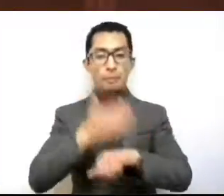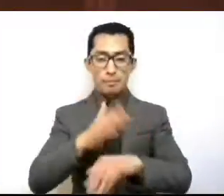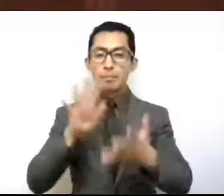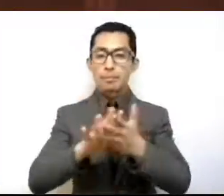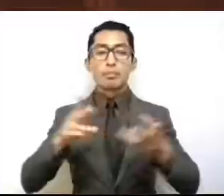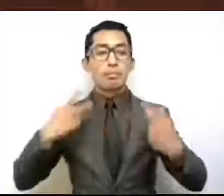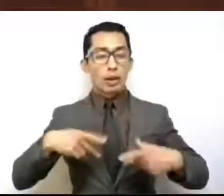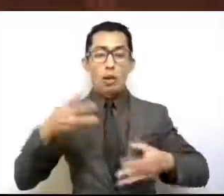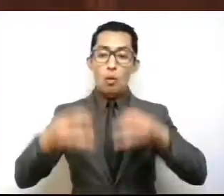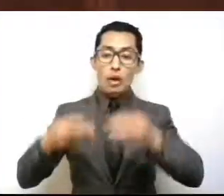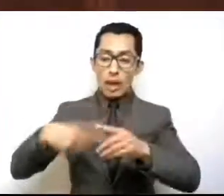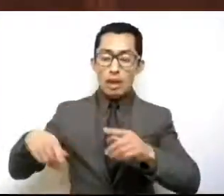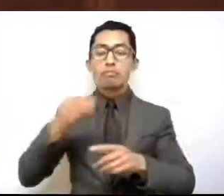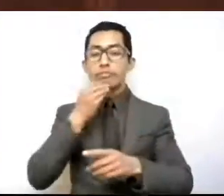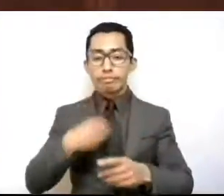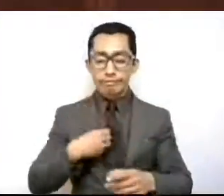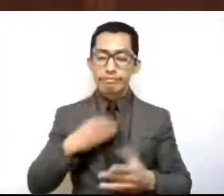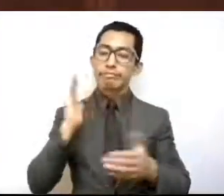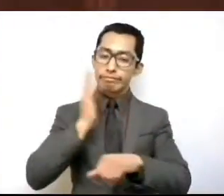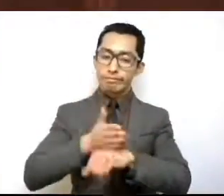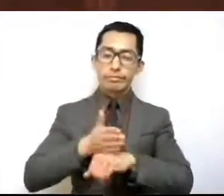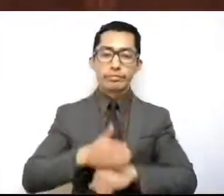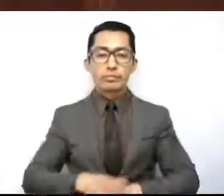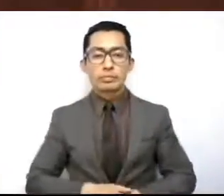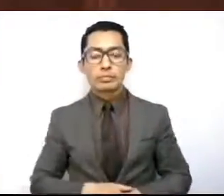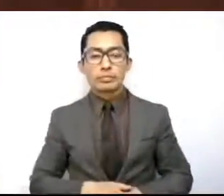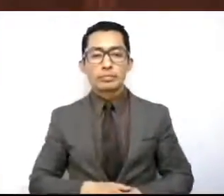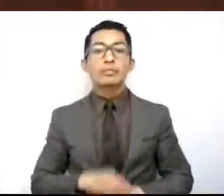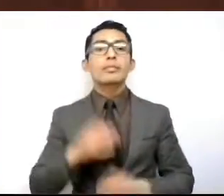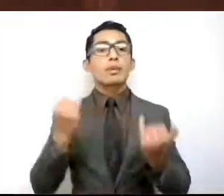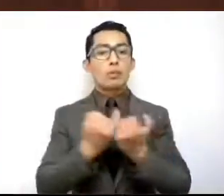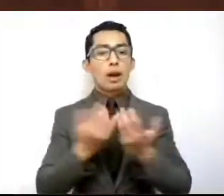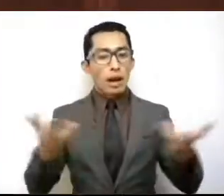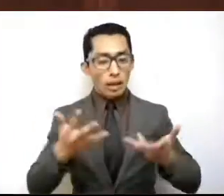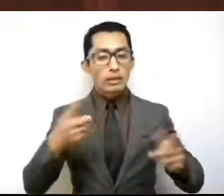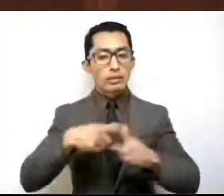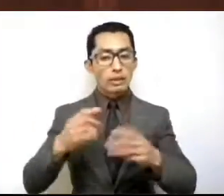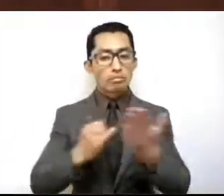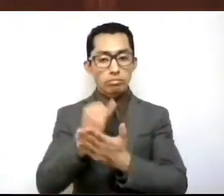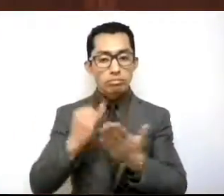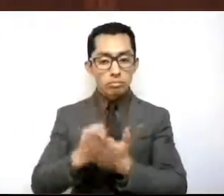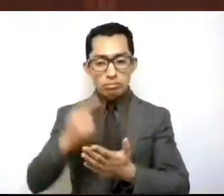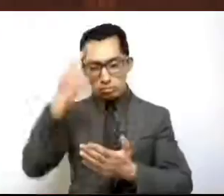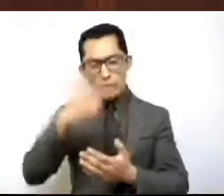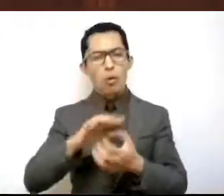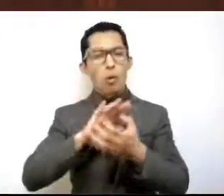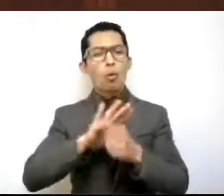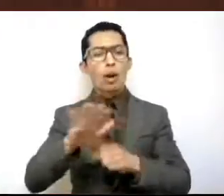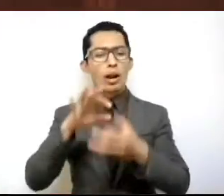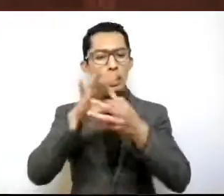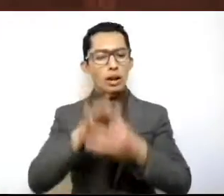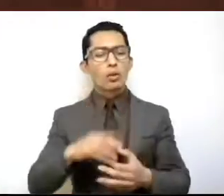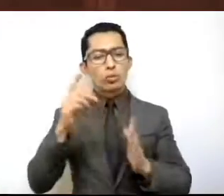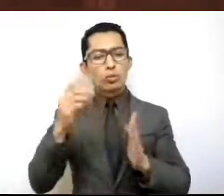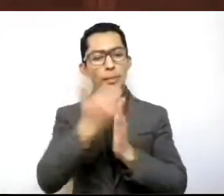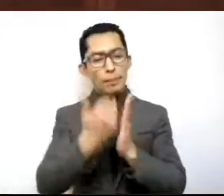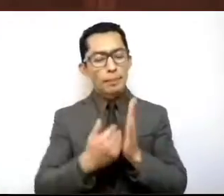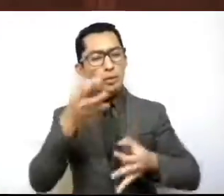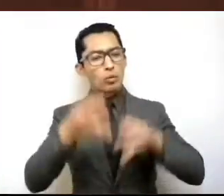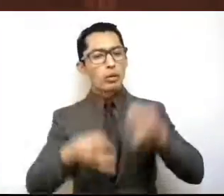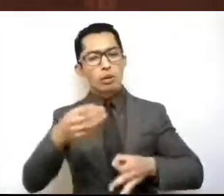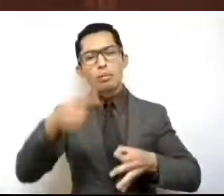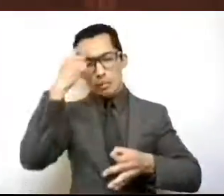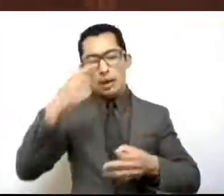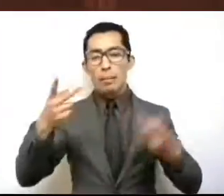personas jurídicas, de implementar medidas necesarias en armonía con los principios jurídicos a fin de que las